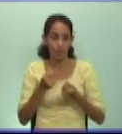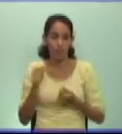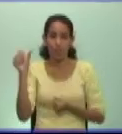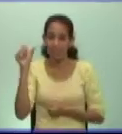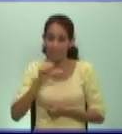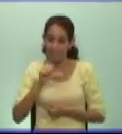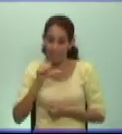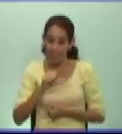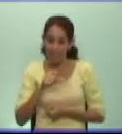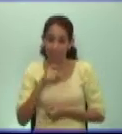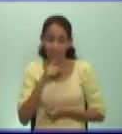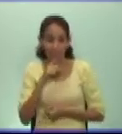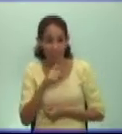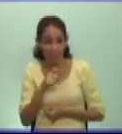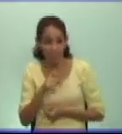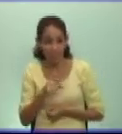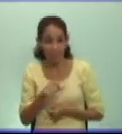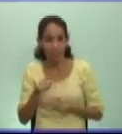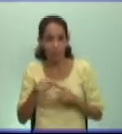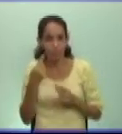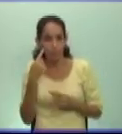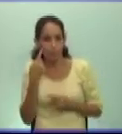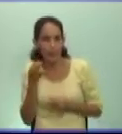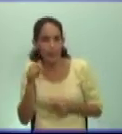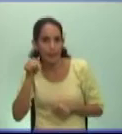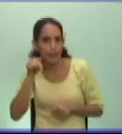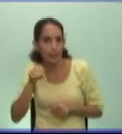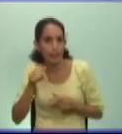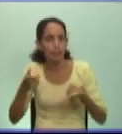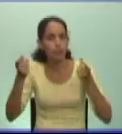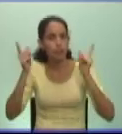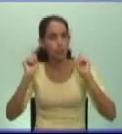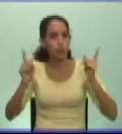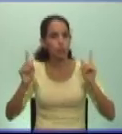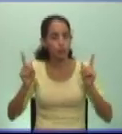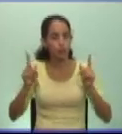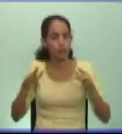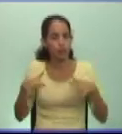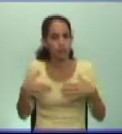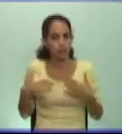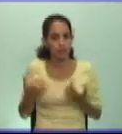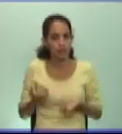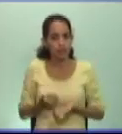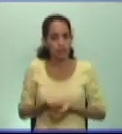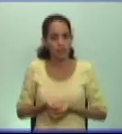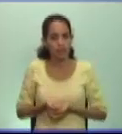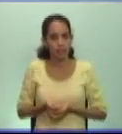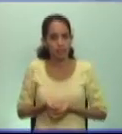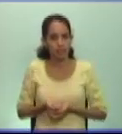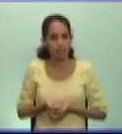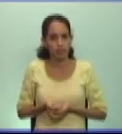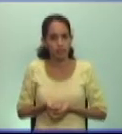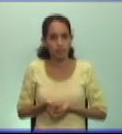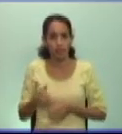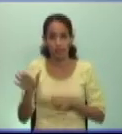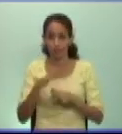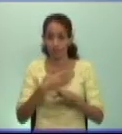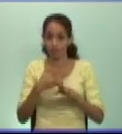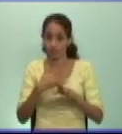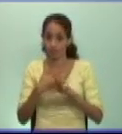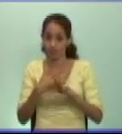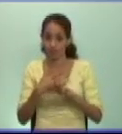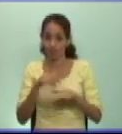vista político, mírenlo allí. ¿Qué ocurre en esta etapa? Van a aparecer varias tendencias en